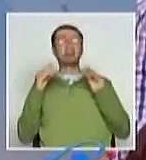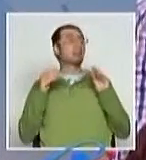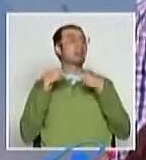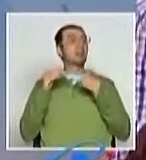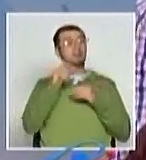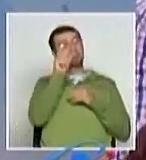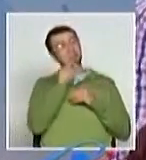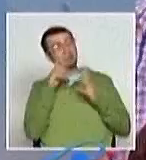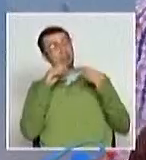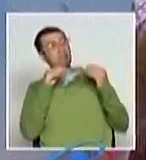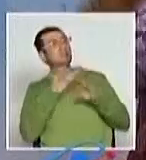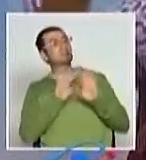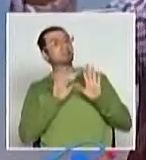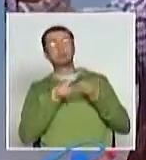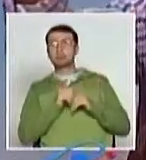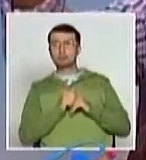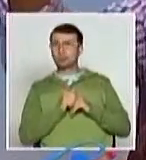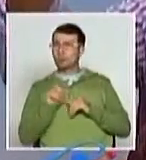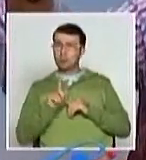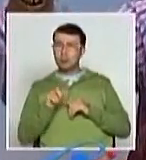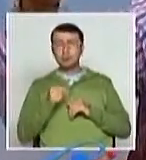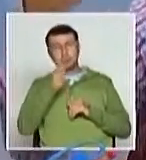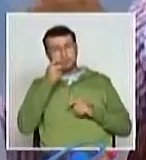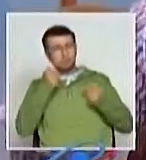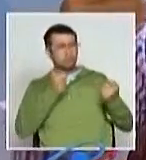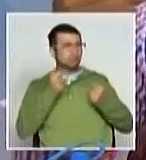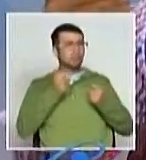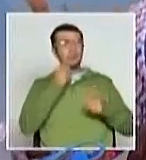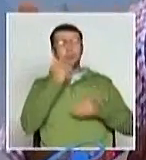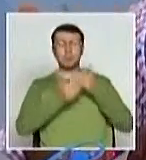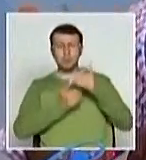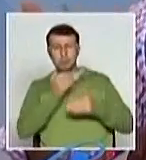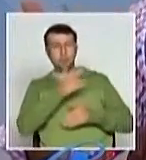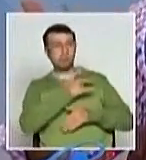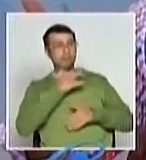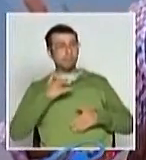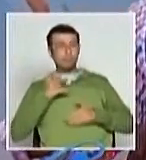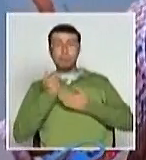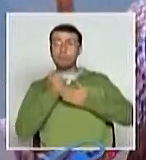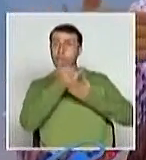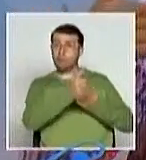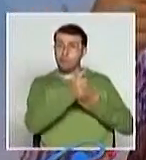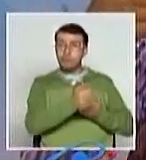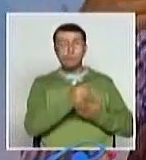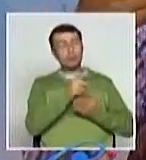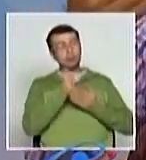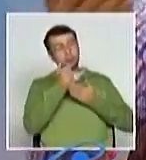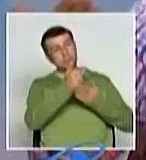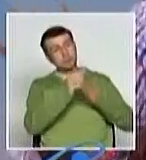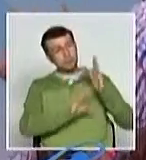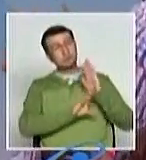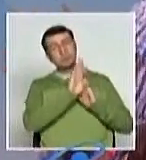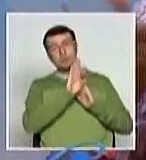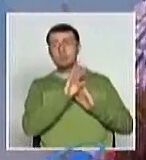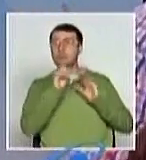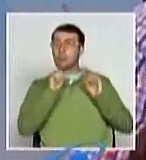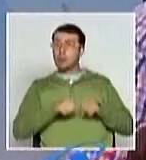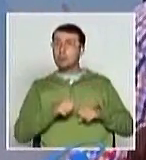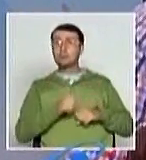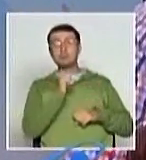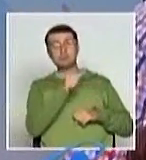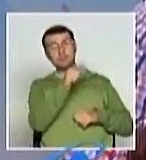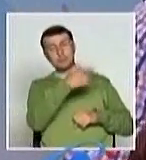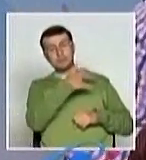un paciente no hay ciertas procesos terapéuticos para hacer una terapia en el